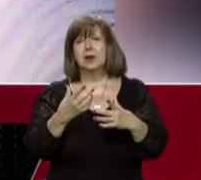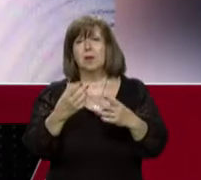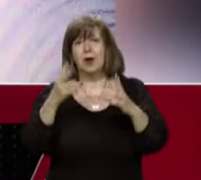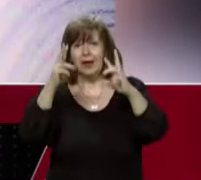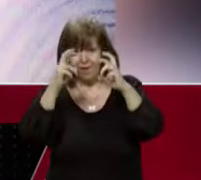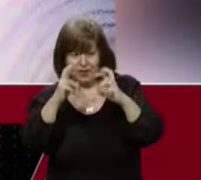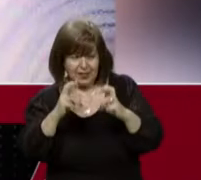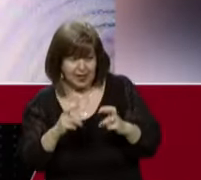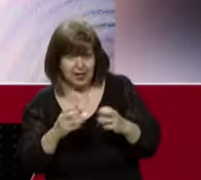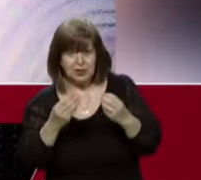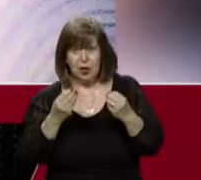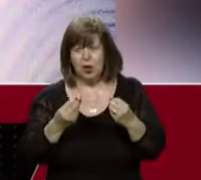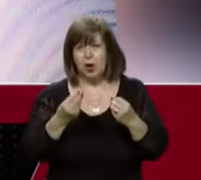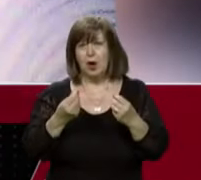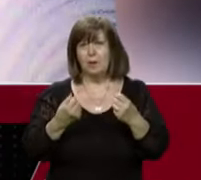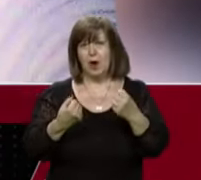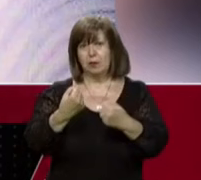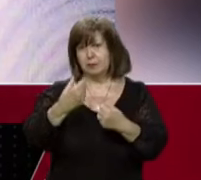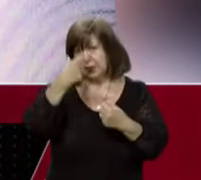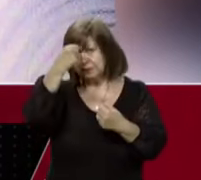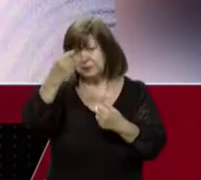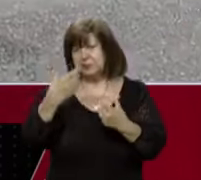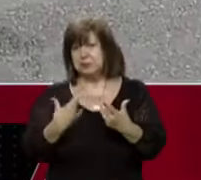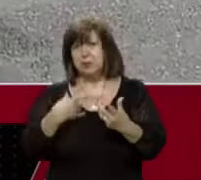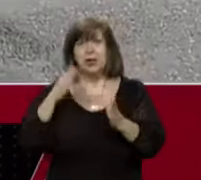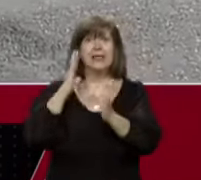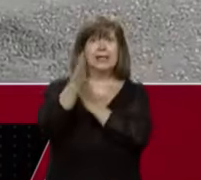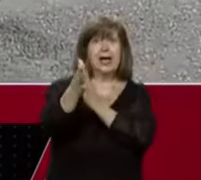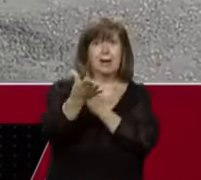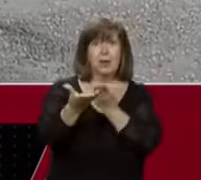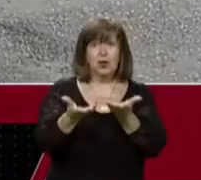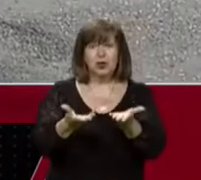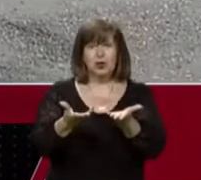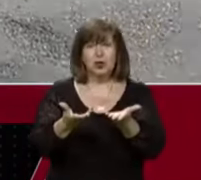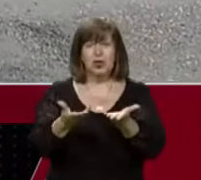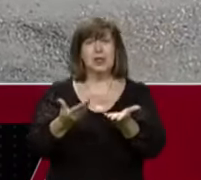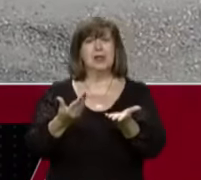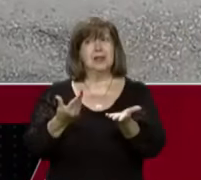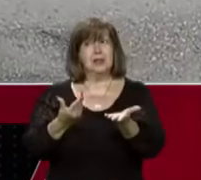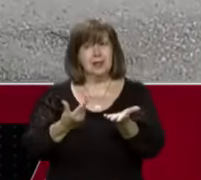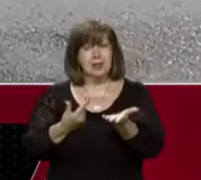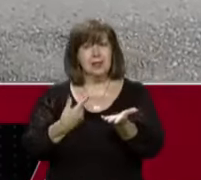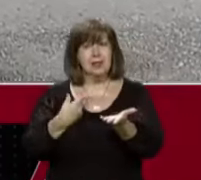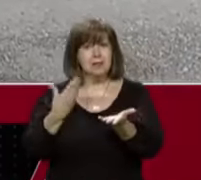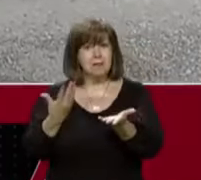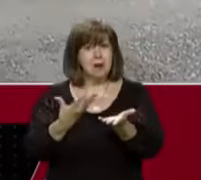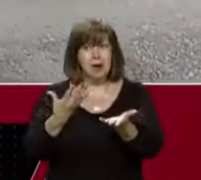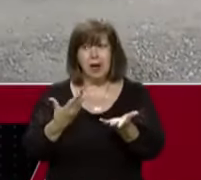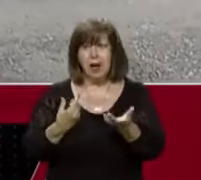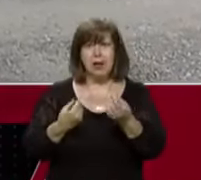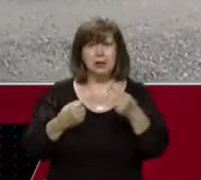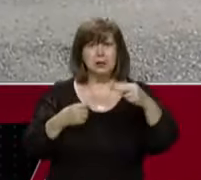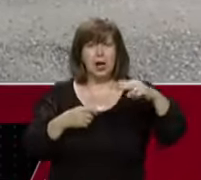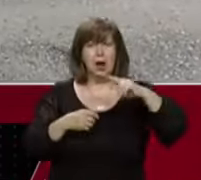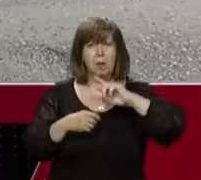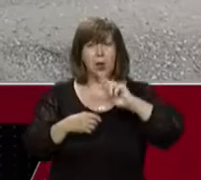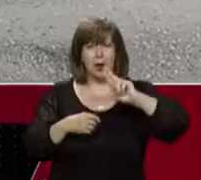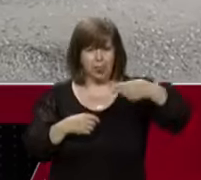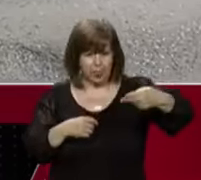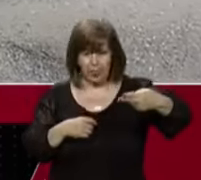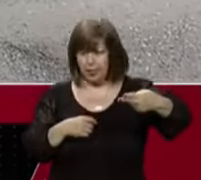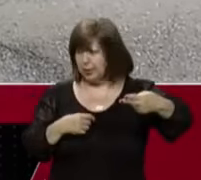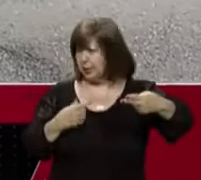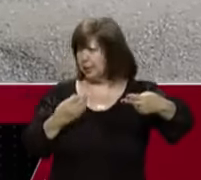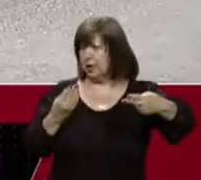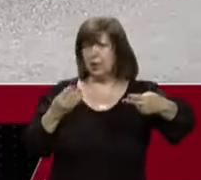pesquisa o encontrar quién era el conductor, las autoridades policiales hallaron la situación de que no estaba en el lugar el vehículo, ¿verdad? Bueno,